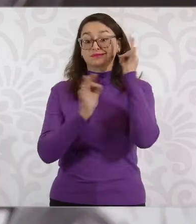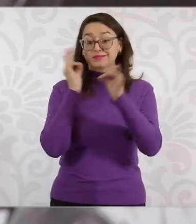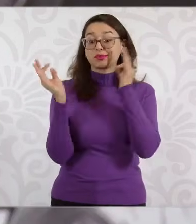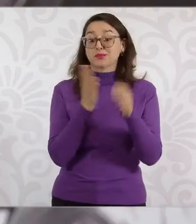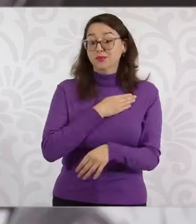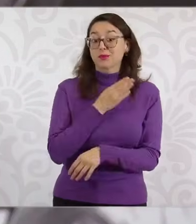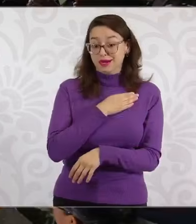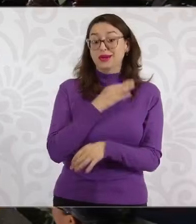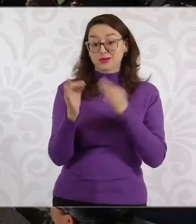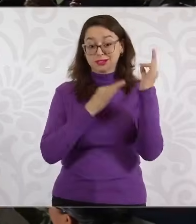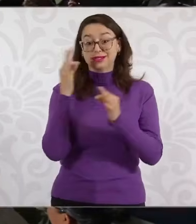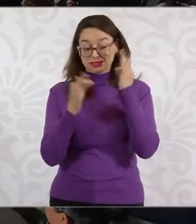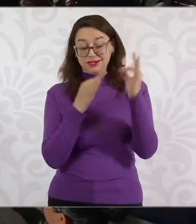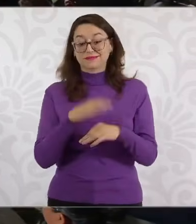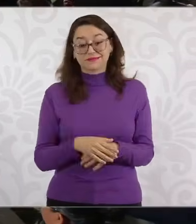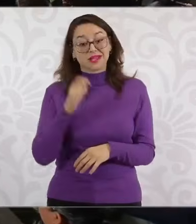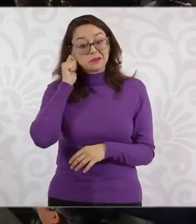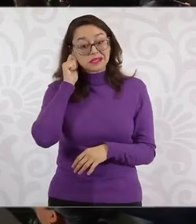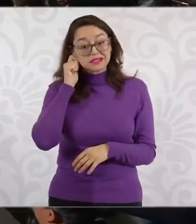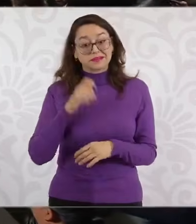para los habitantes de La Paz en Baja California.